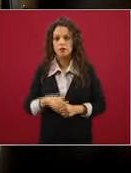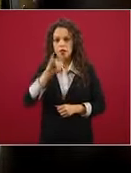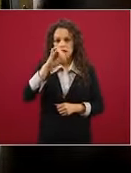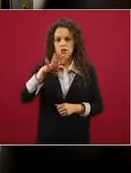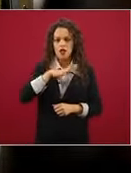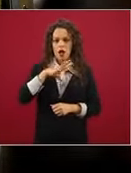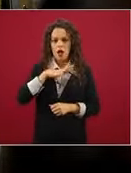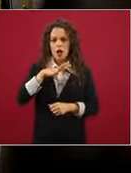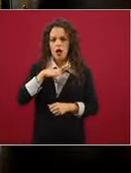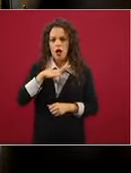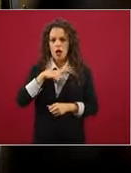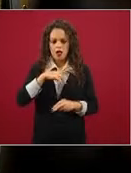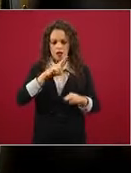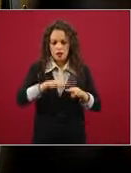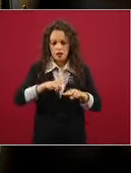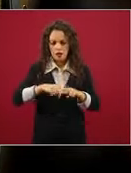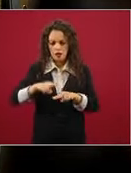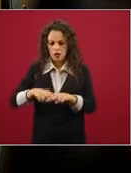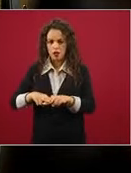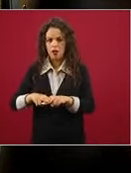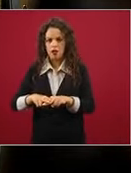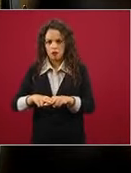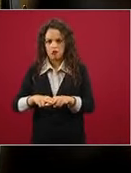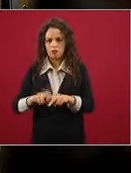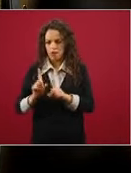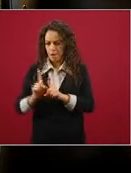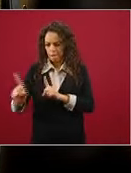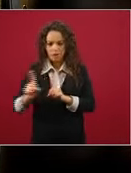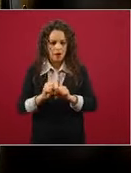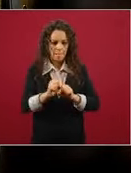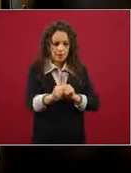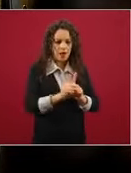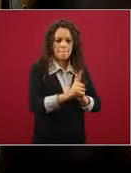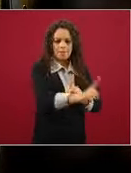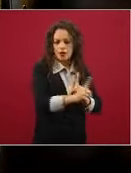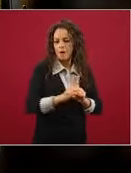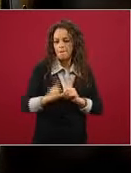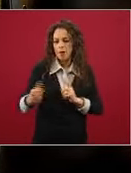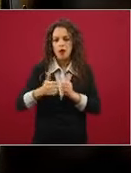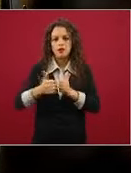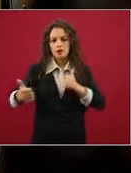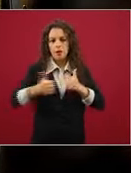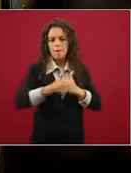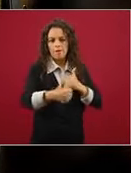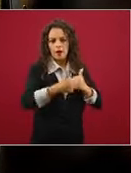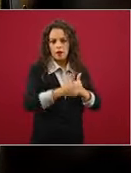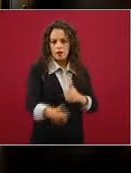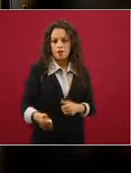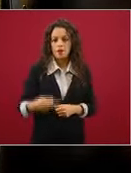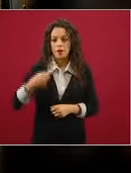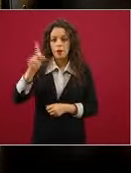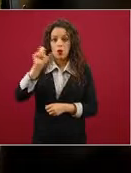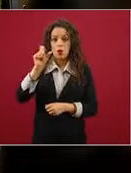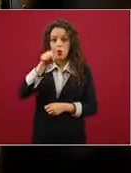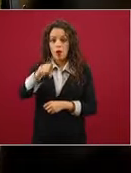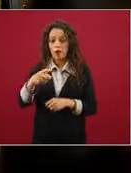bancas separadas, marcados 2 espacios, pero sube usted, aborda la